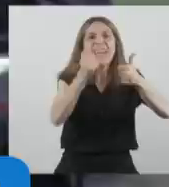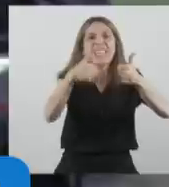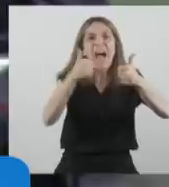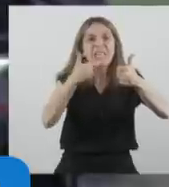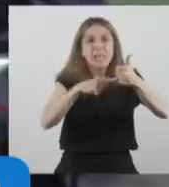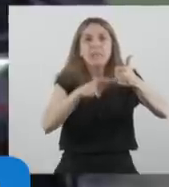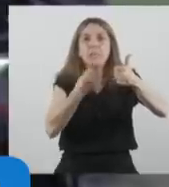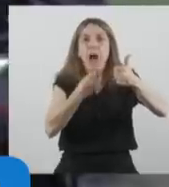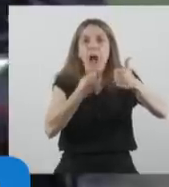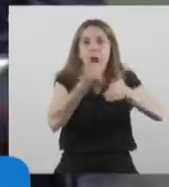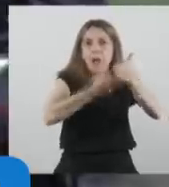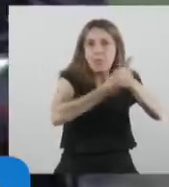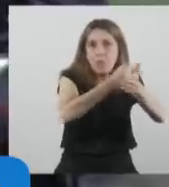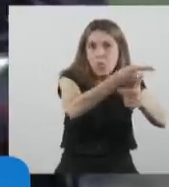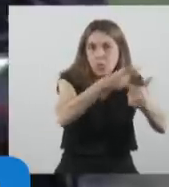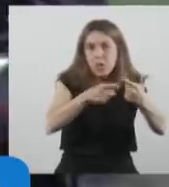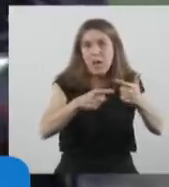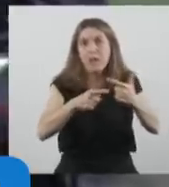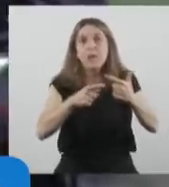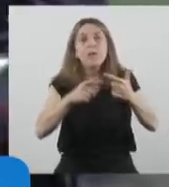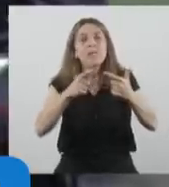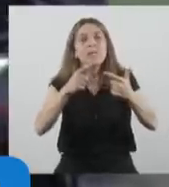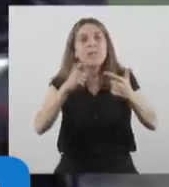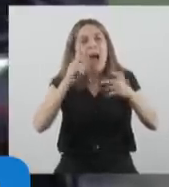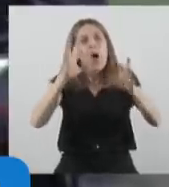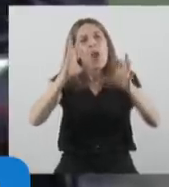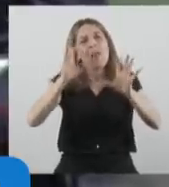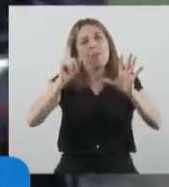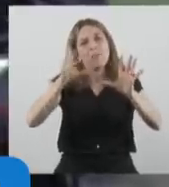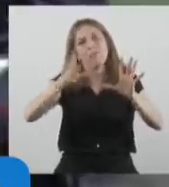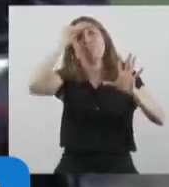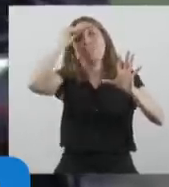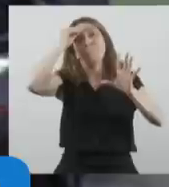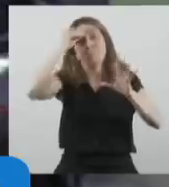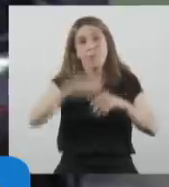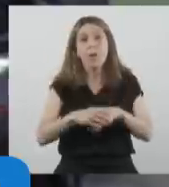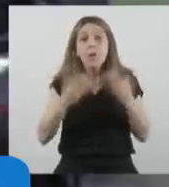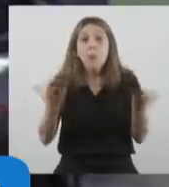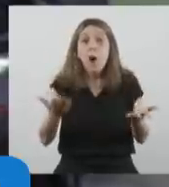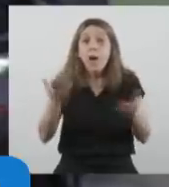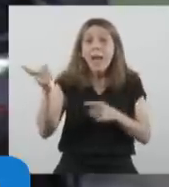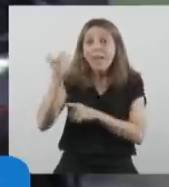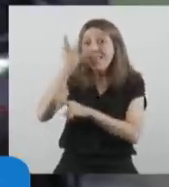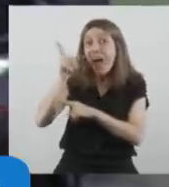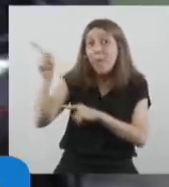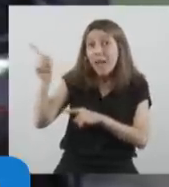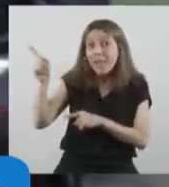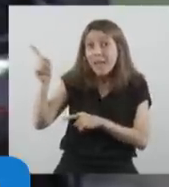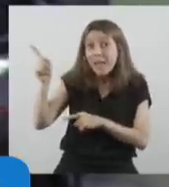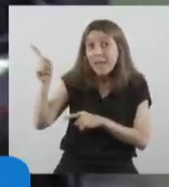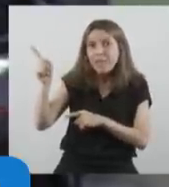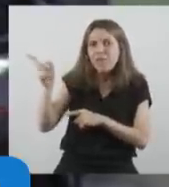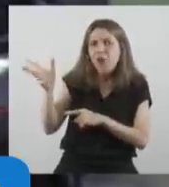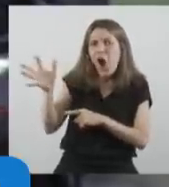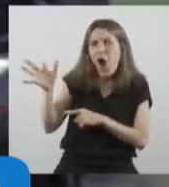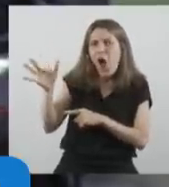adelante su gesta no nos olvidemos porque san martín todos los